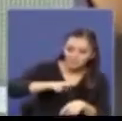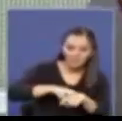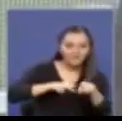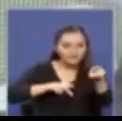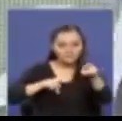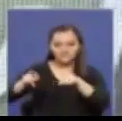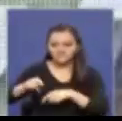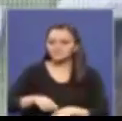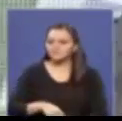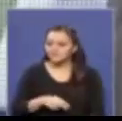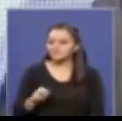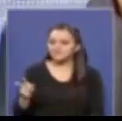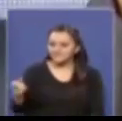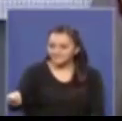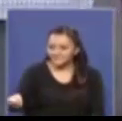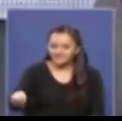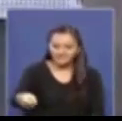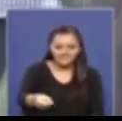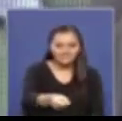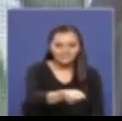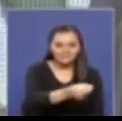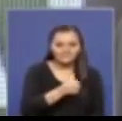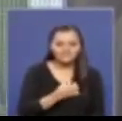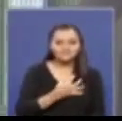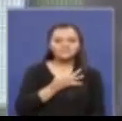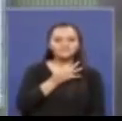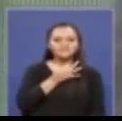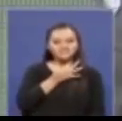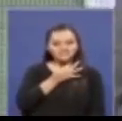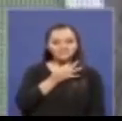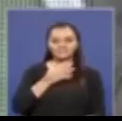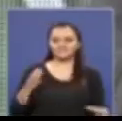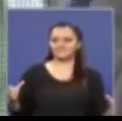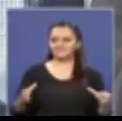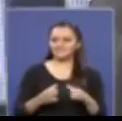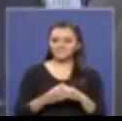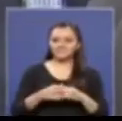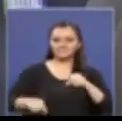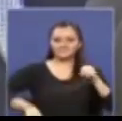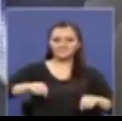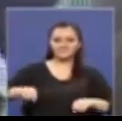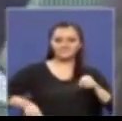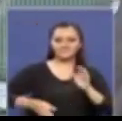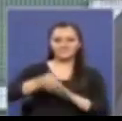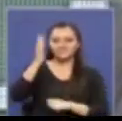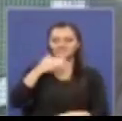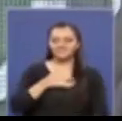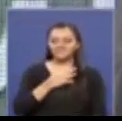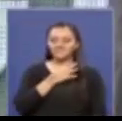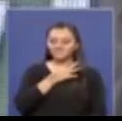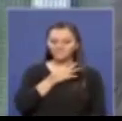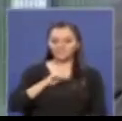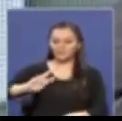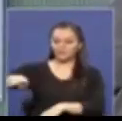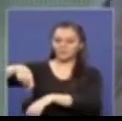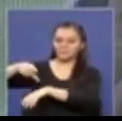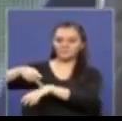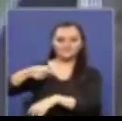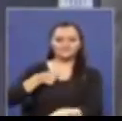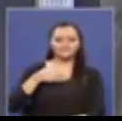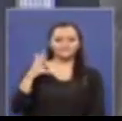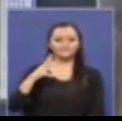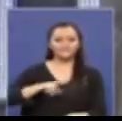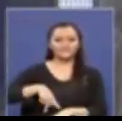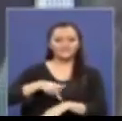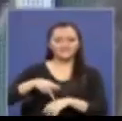este nos representó en tal competencia internacional. Todos eran ciclistas profesionales, ¿no? Ciclistas laureados.